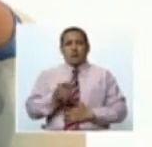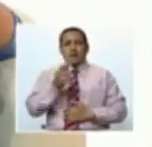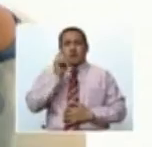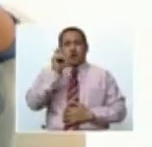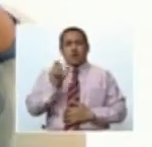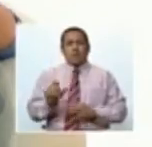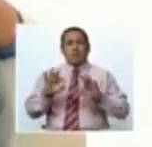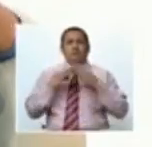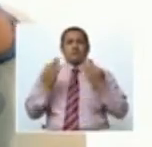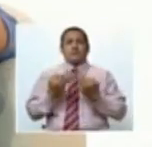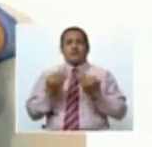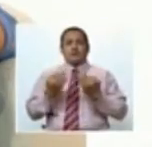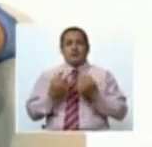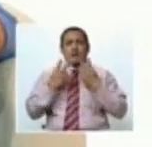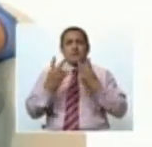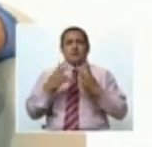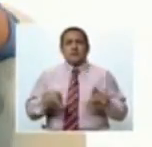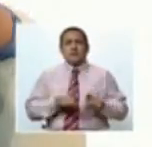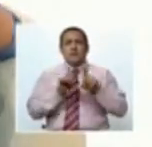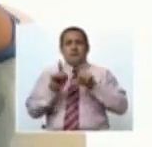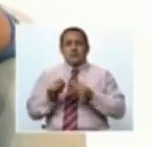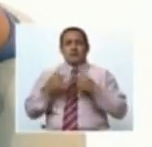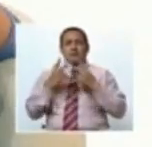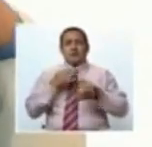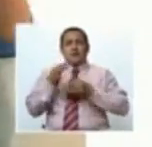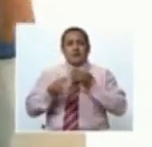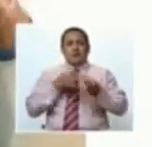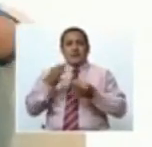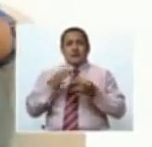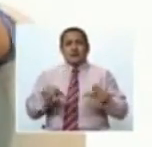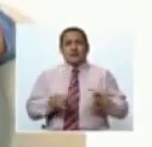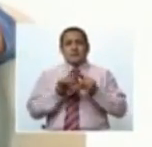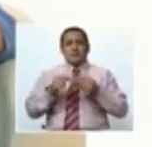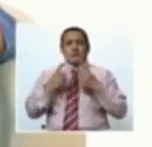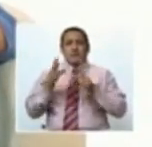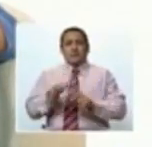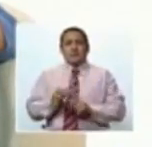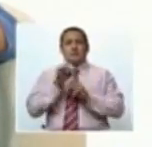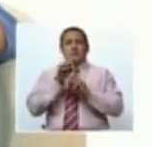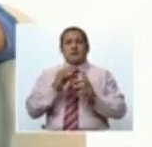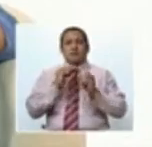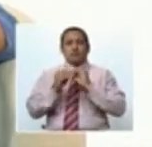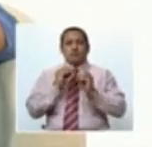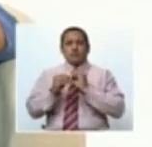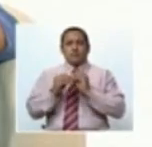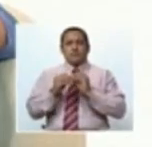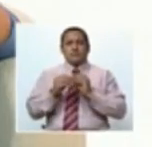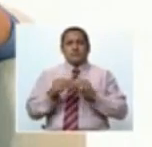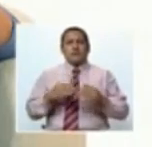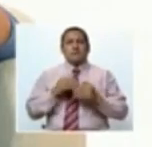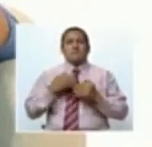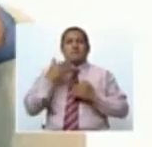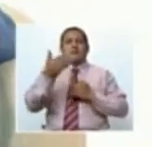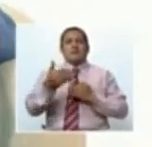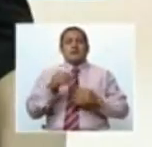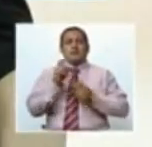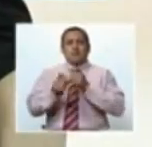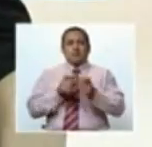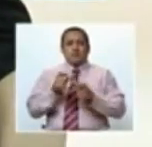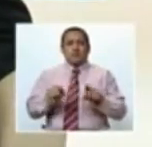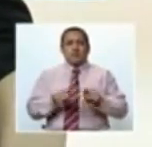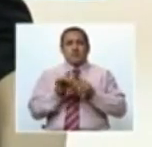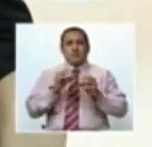juez de familia, en este caso, ultrapetita o rompiendo el principio de congruencia, claro, ¿no? O sea, más allá de lo